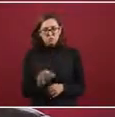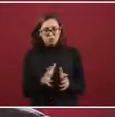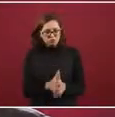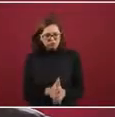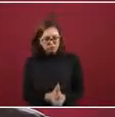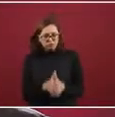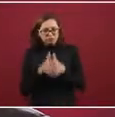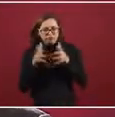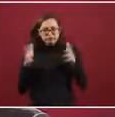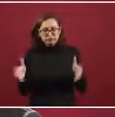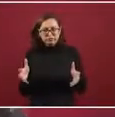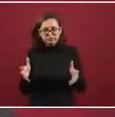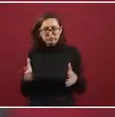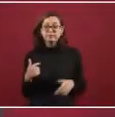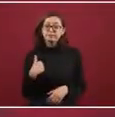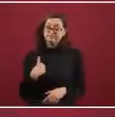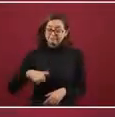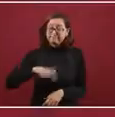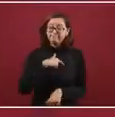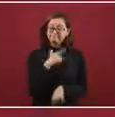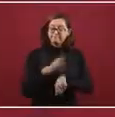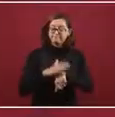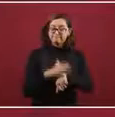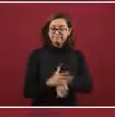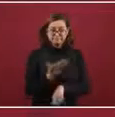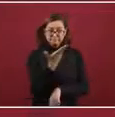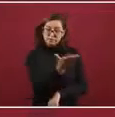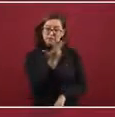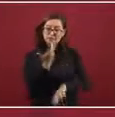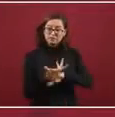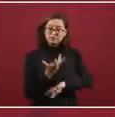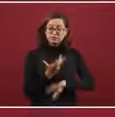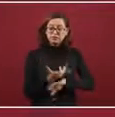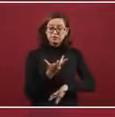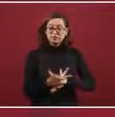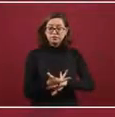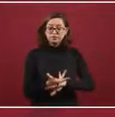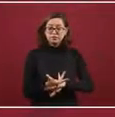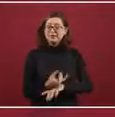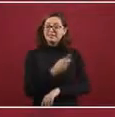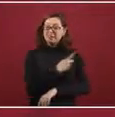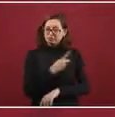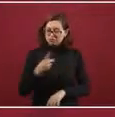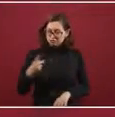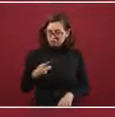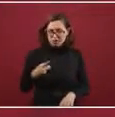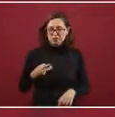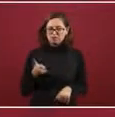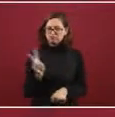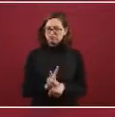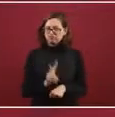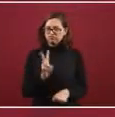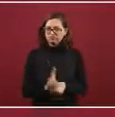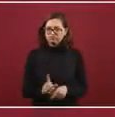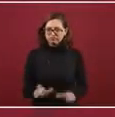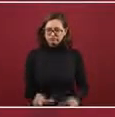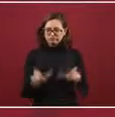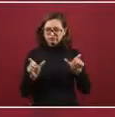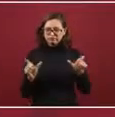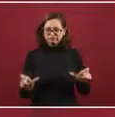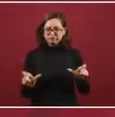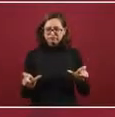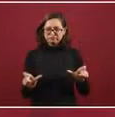Por lo consiguiente, le hemos pedido al gobierno de los Estados Unidos que se organice un operativo, Estados